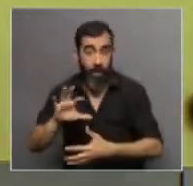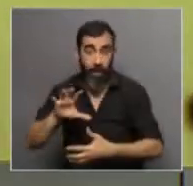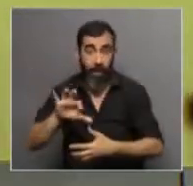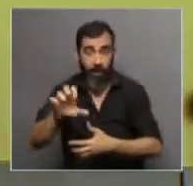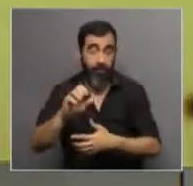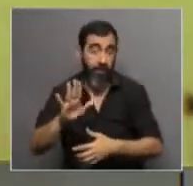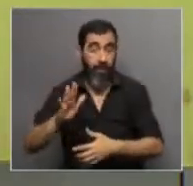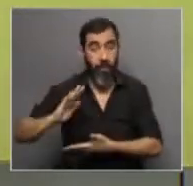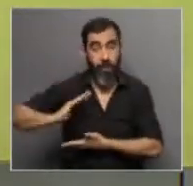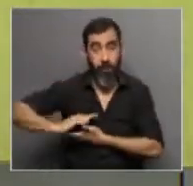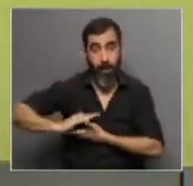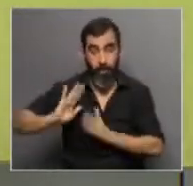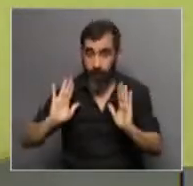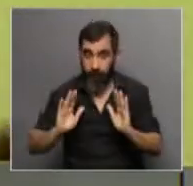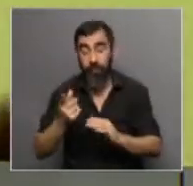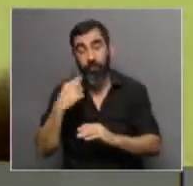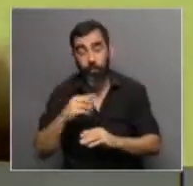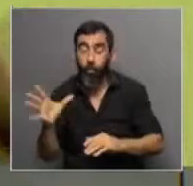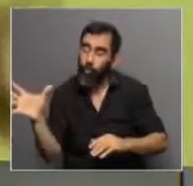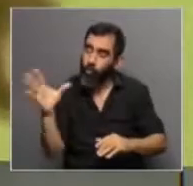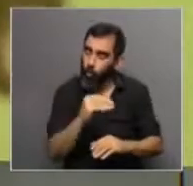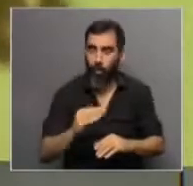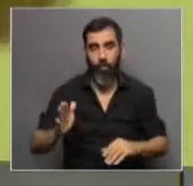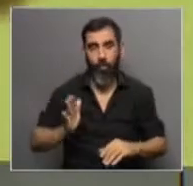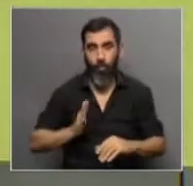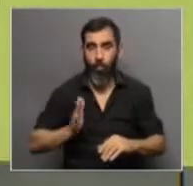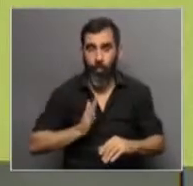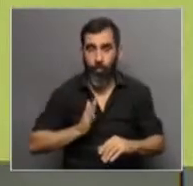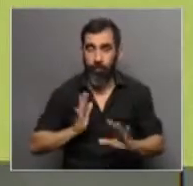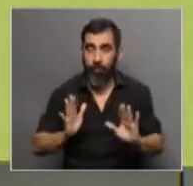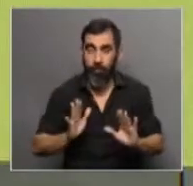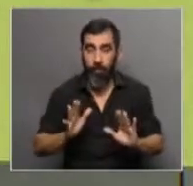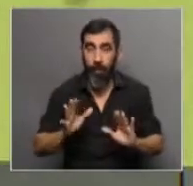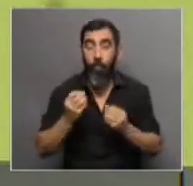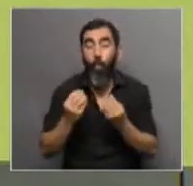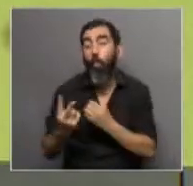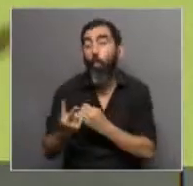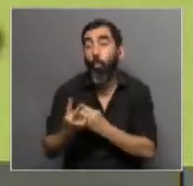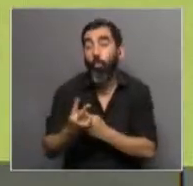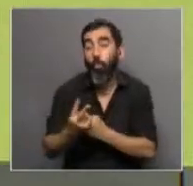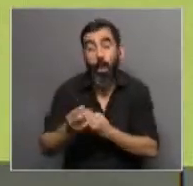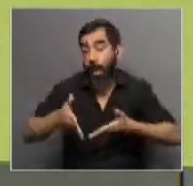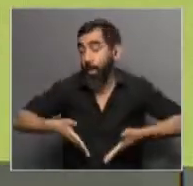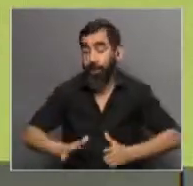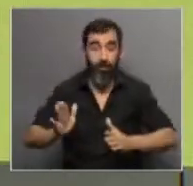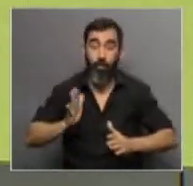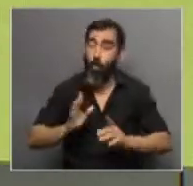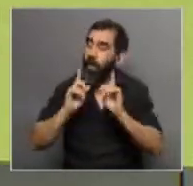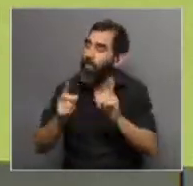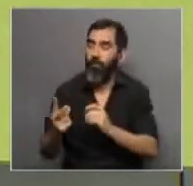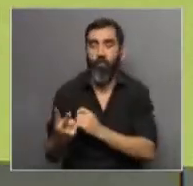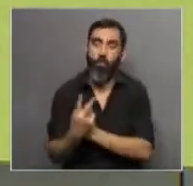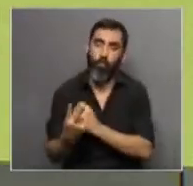mama. Y bueno, o sea que todas las mujeres, la condición para controlarse es ser mujer.